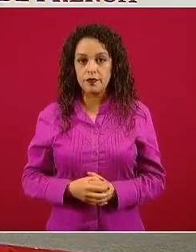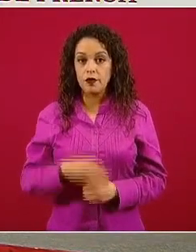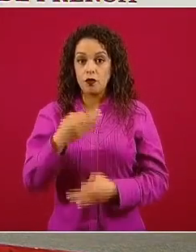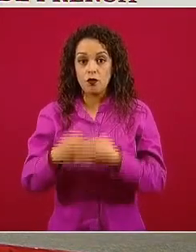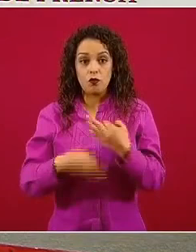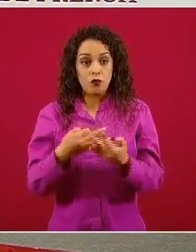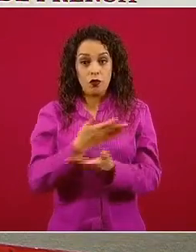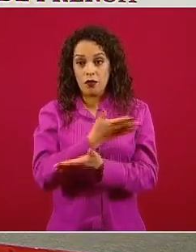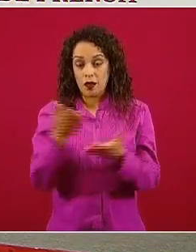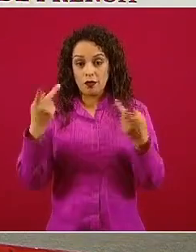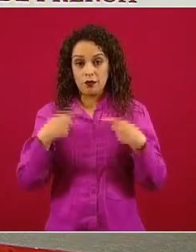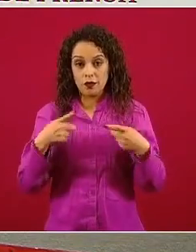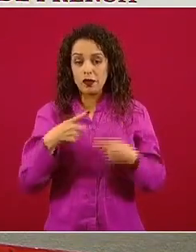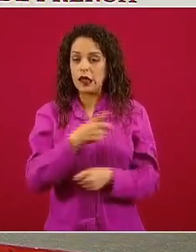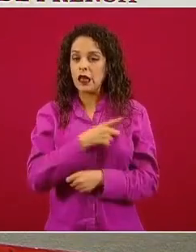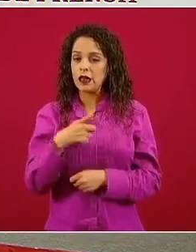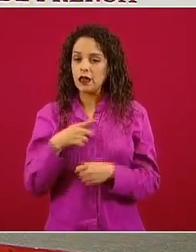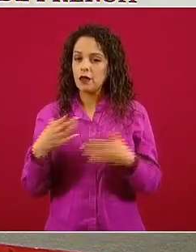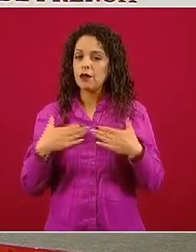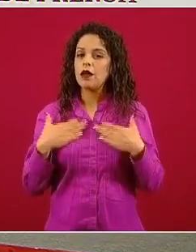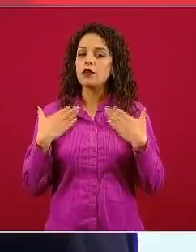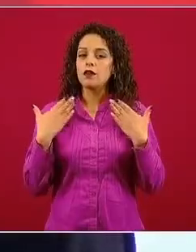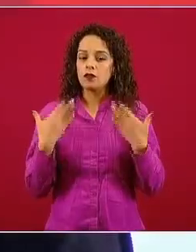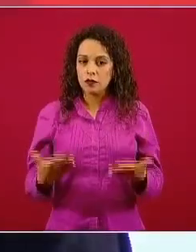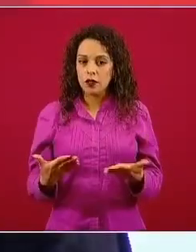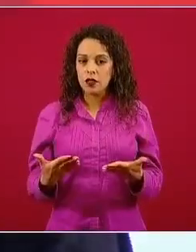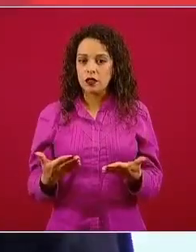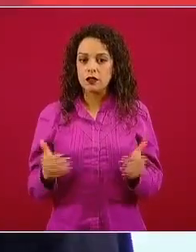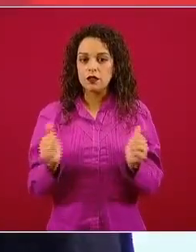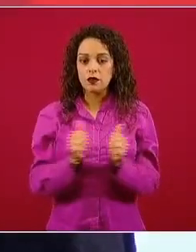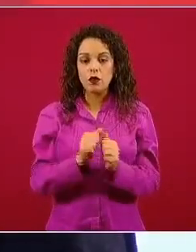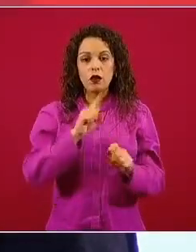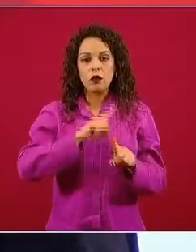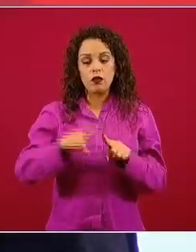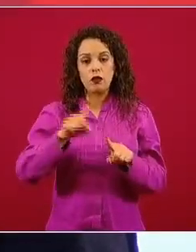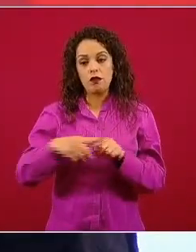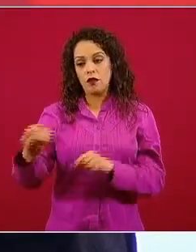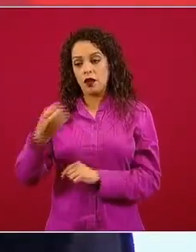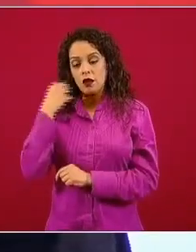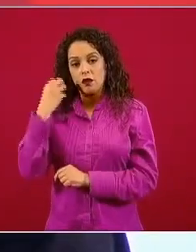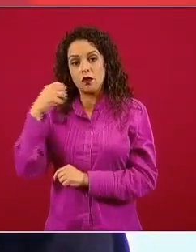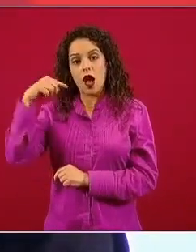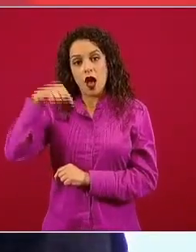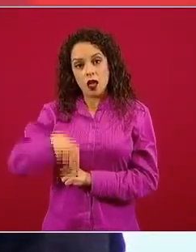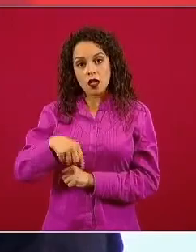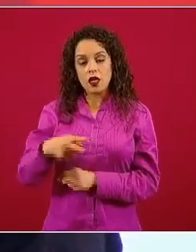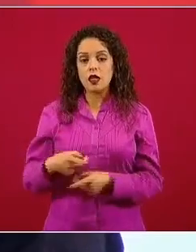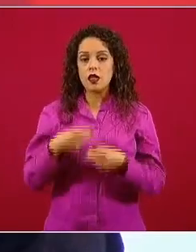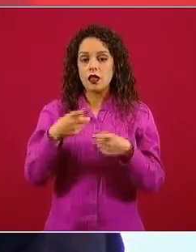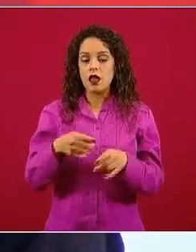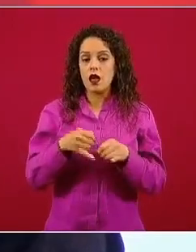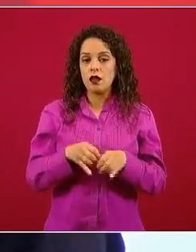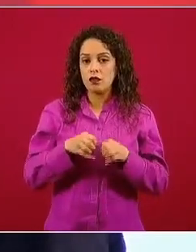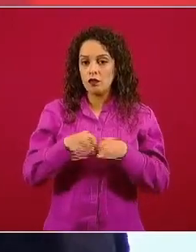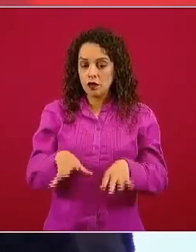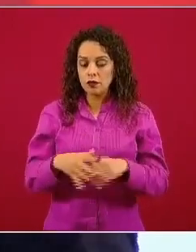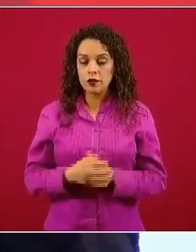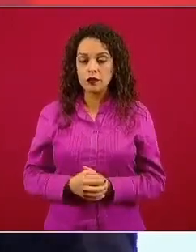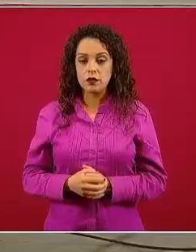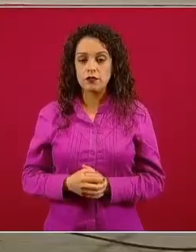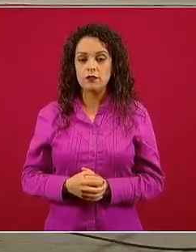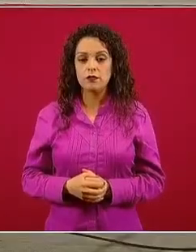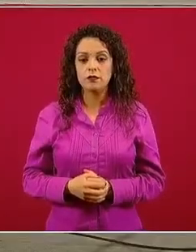confianza que hasta el momento se ha dado a través de las diferentes conferencias y los diferentes medios a través de lo cual la